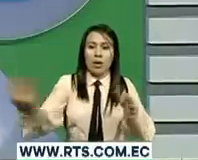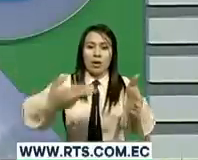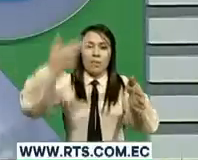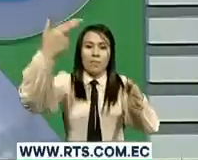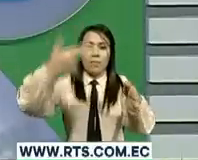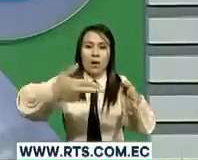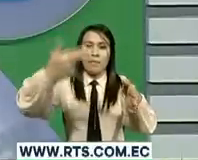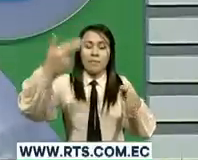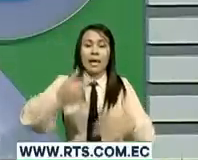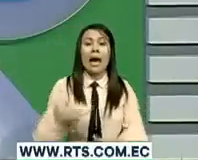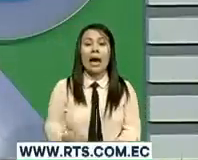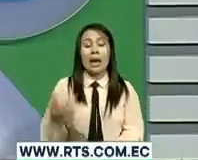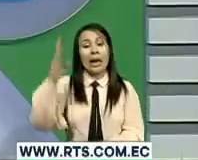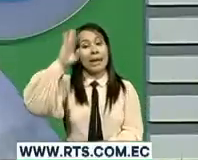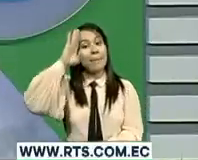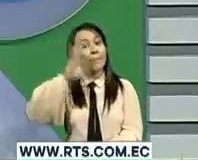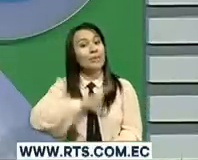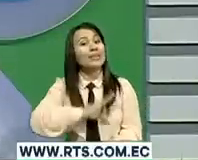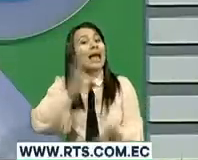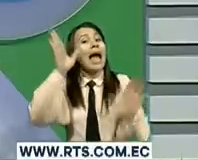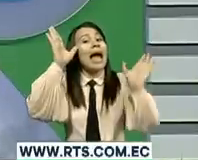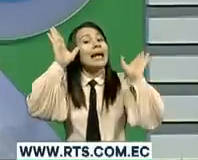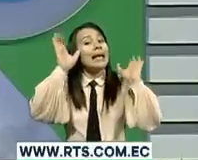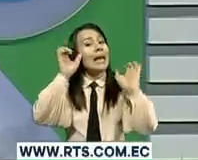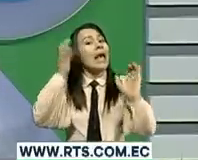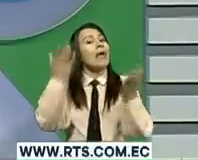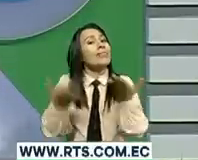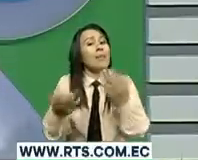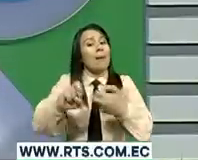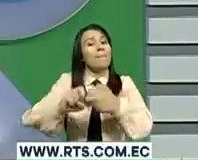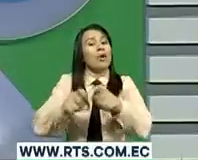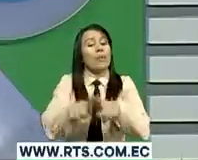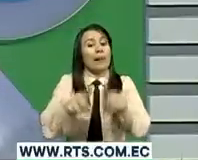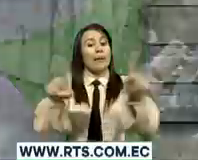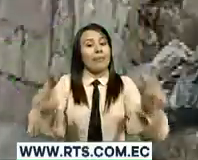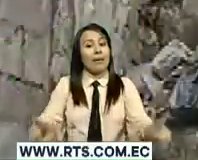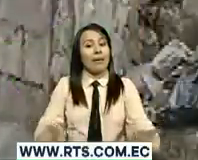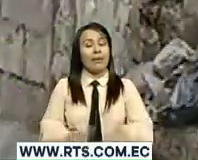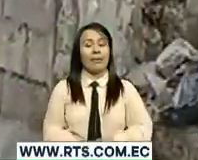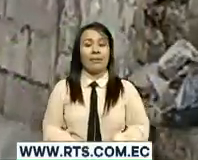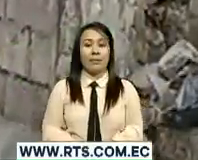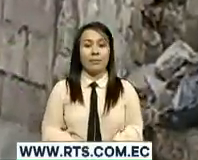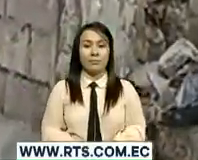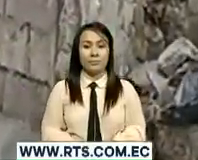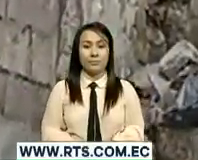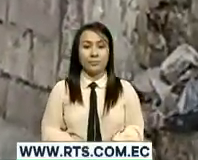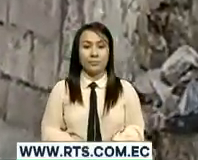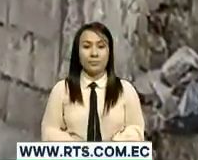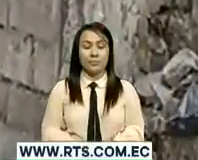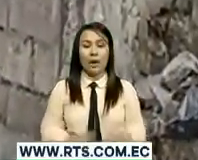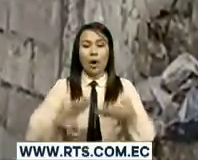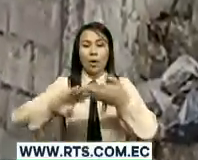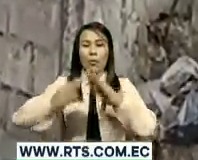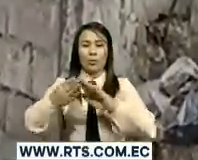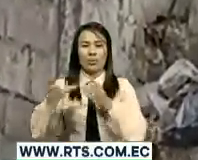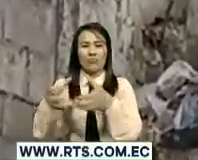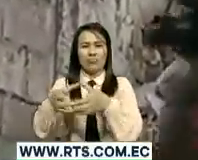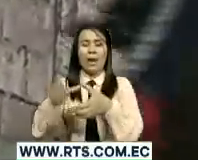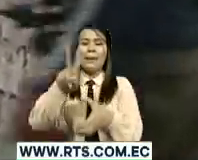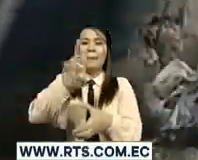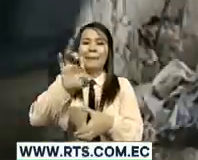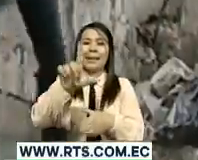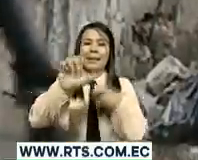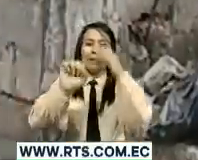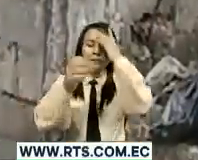Nacional relaciona el caso a un posible ajuste de cuentas. En la cooperativa Velasco Ibarra, en el Guasmo